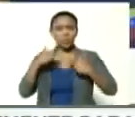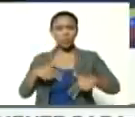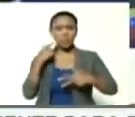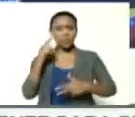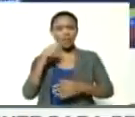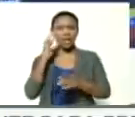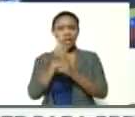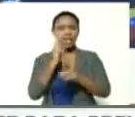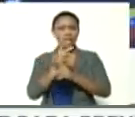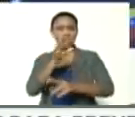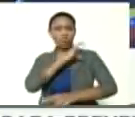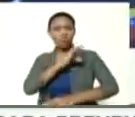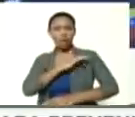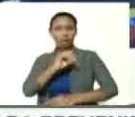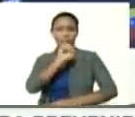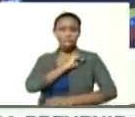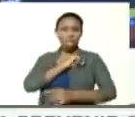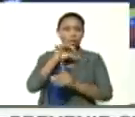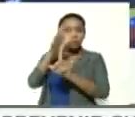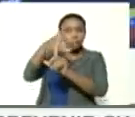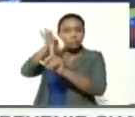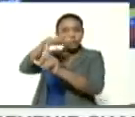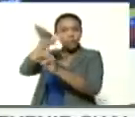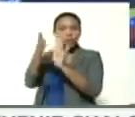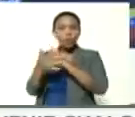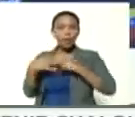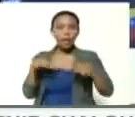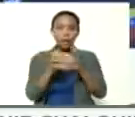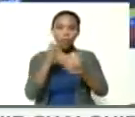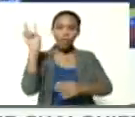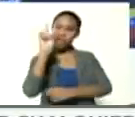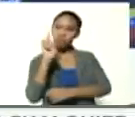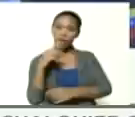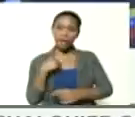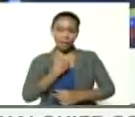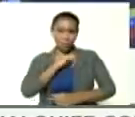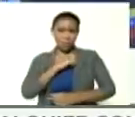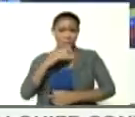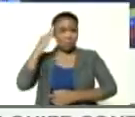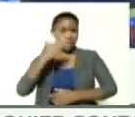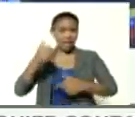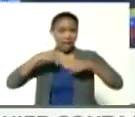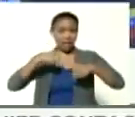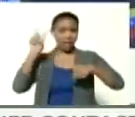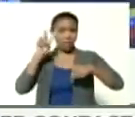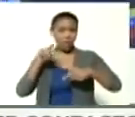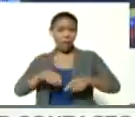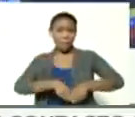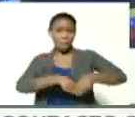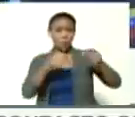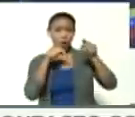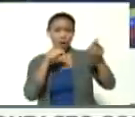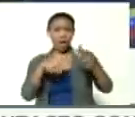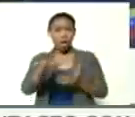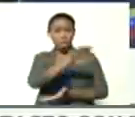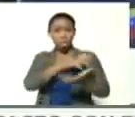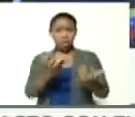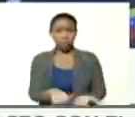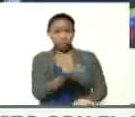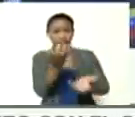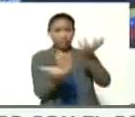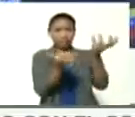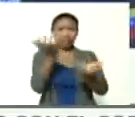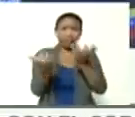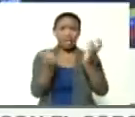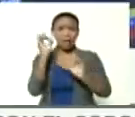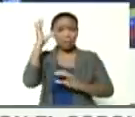sociales, a través de WhatsApp, para hacerles creer que el ejército venezolano, que nuestra Fuerza Armada había destruido La Victoria, había quemado las casas,